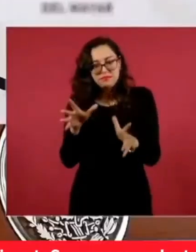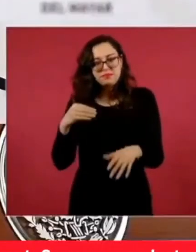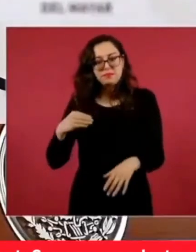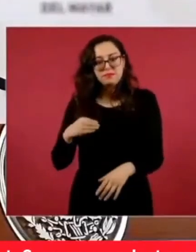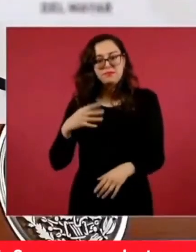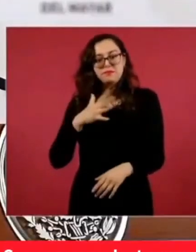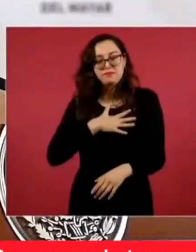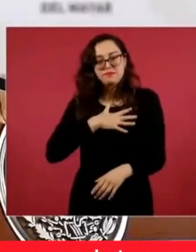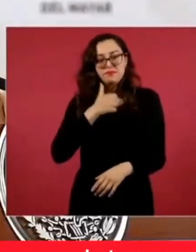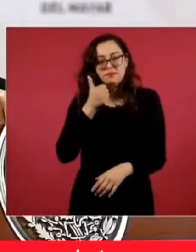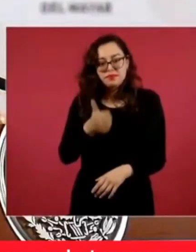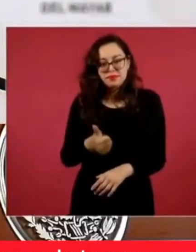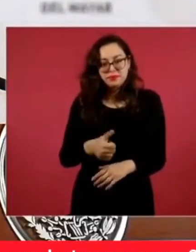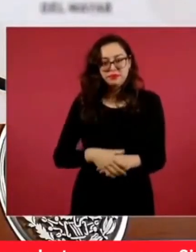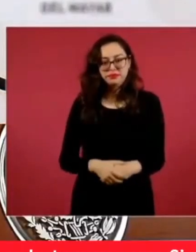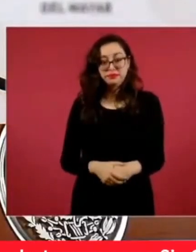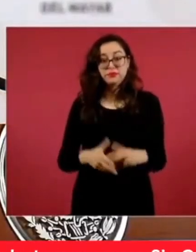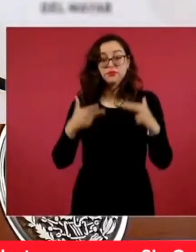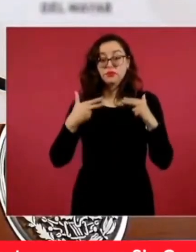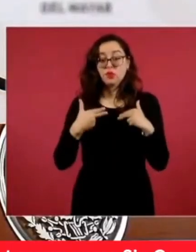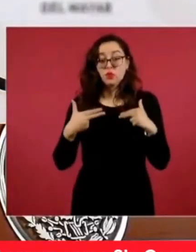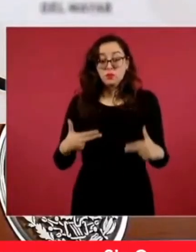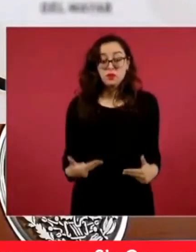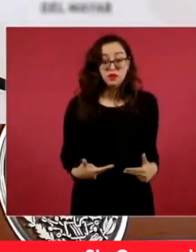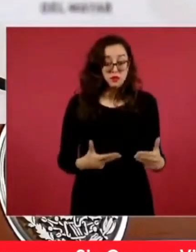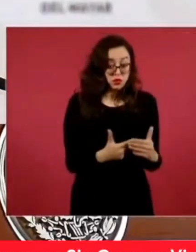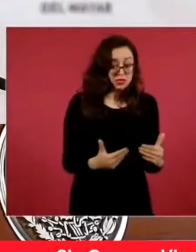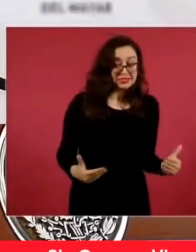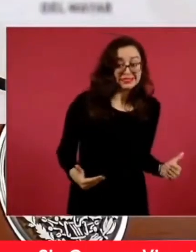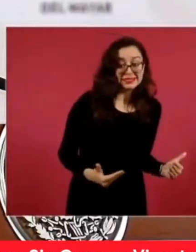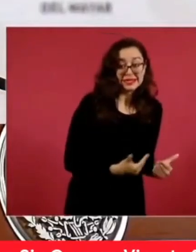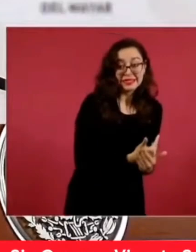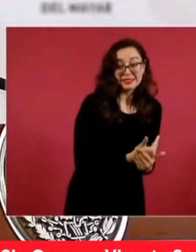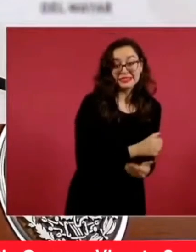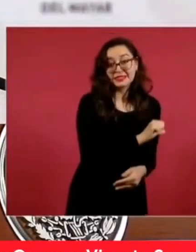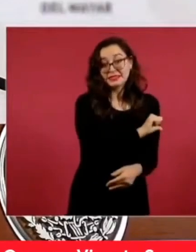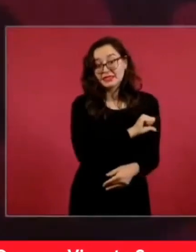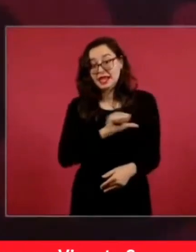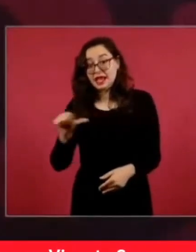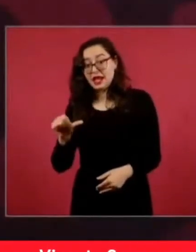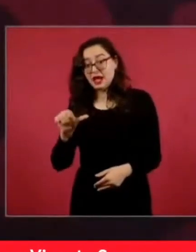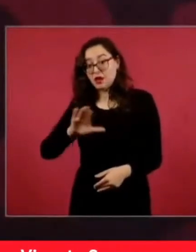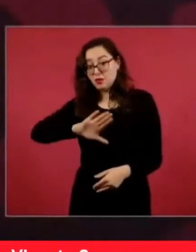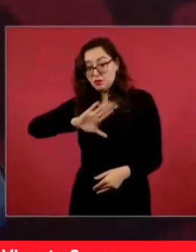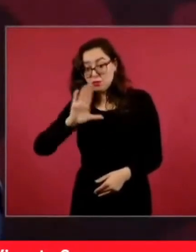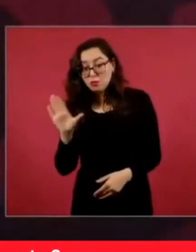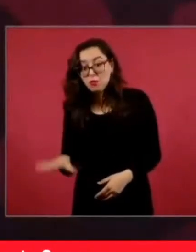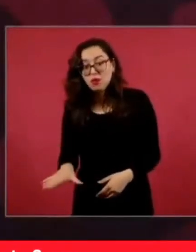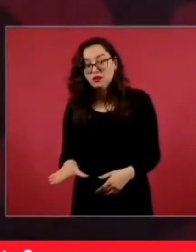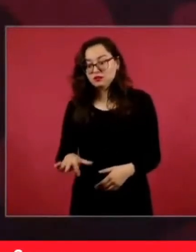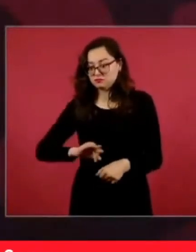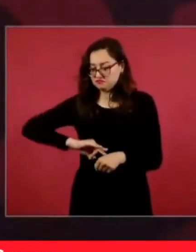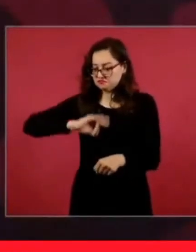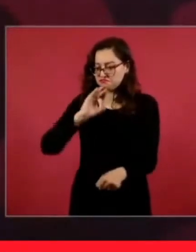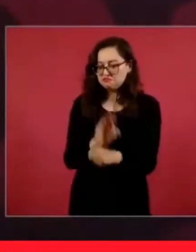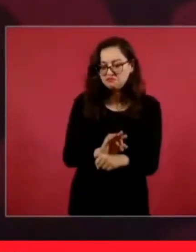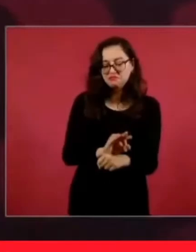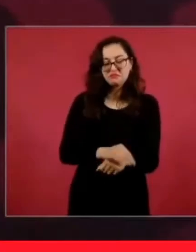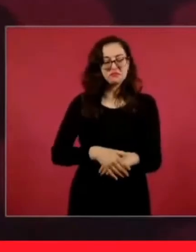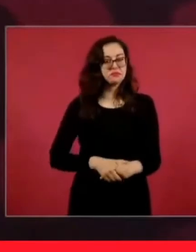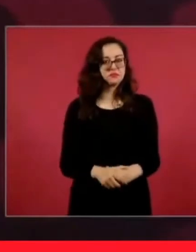que el ser humano desde que nace hasta que muere tenga seguridad social, desde la cuna hasta la